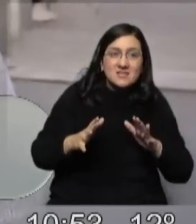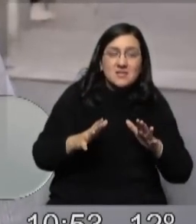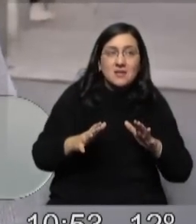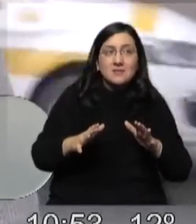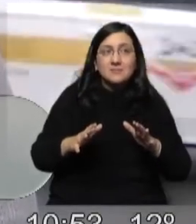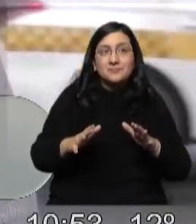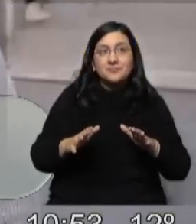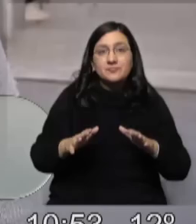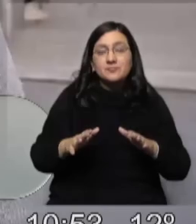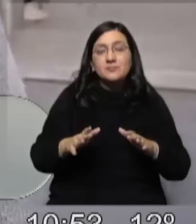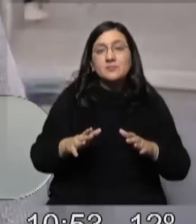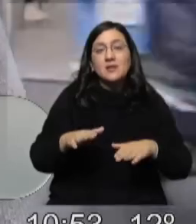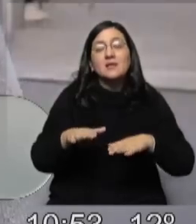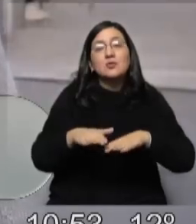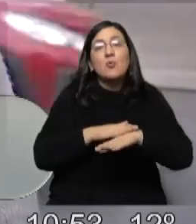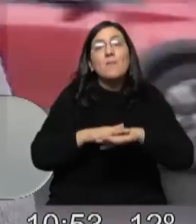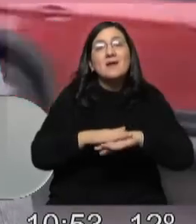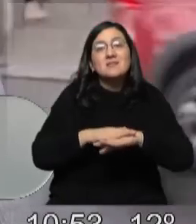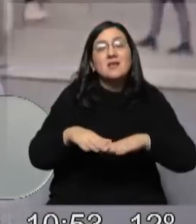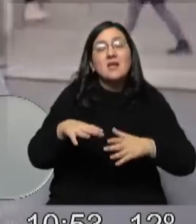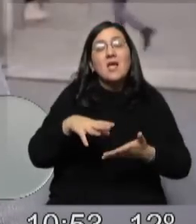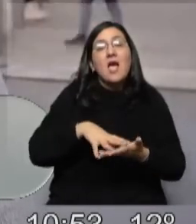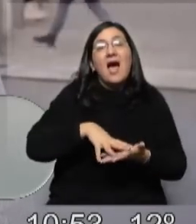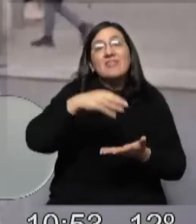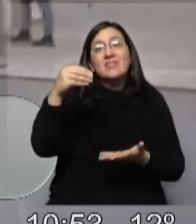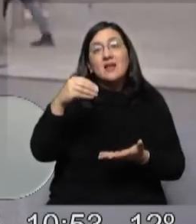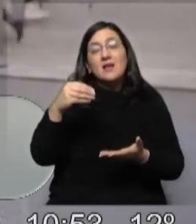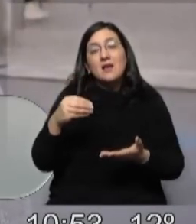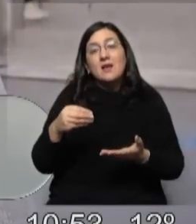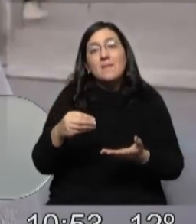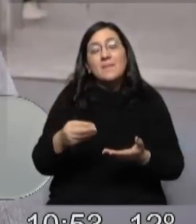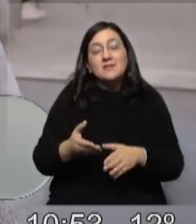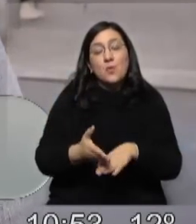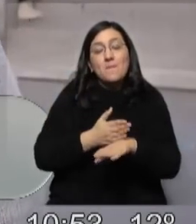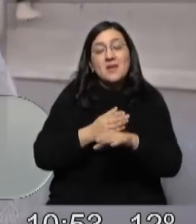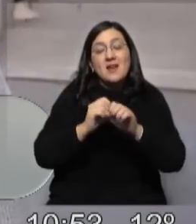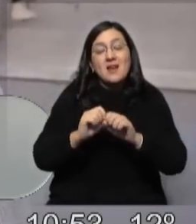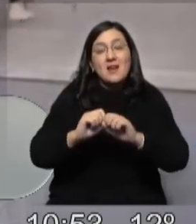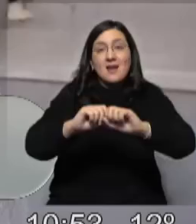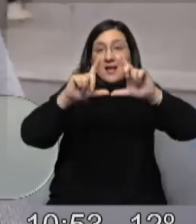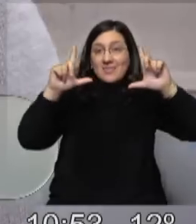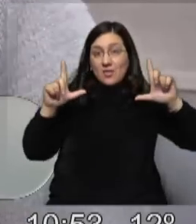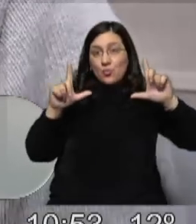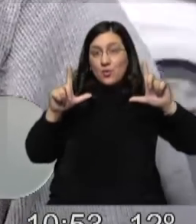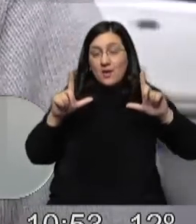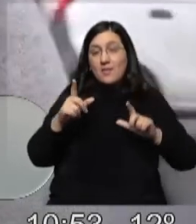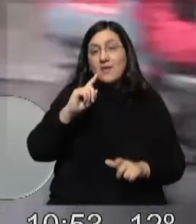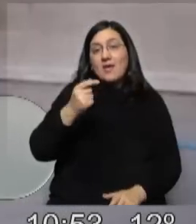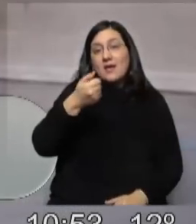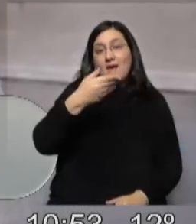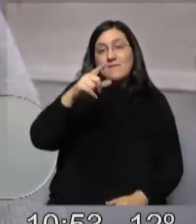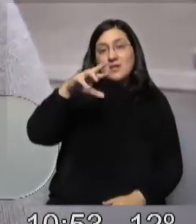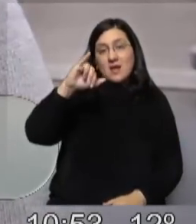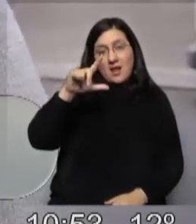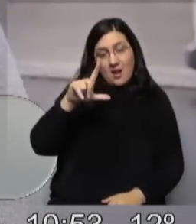plataforma Antel para hacer una especie de prelanzamiento de candidatura de Gabriel Gurméndez. Bueno, ahora que hablas de presentación, en el